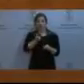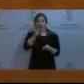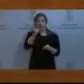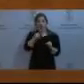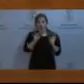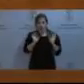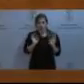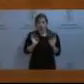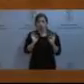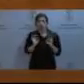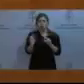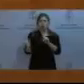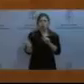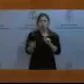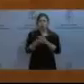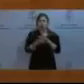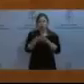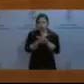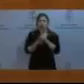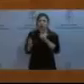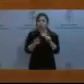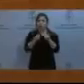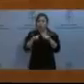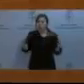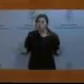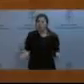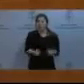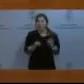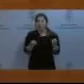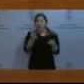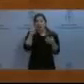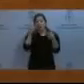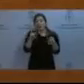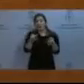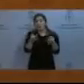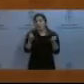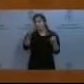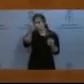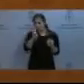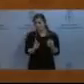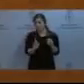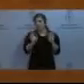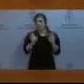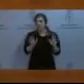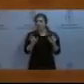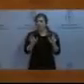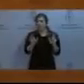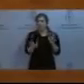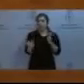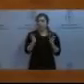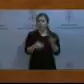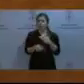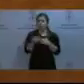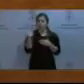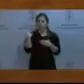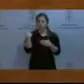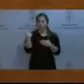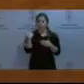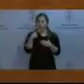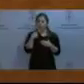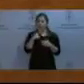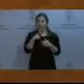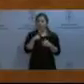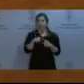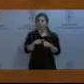se negoció y se publicitó, desconozco el alcance real de la operación, pero en aquellos tiempos se anunció una operación con